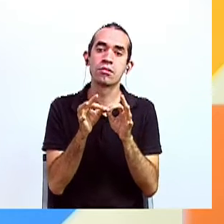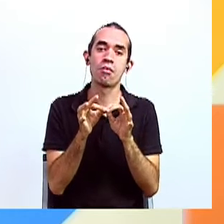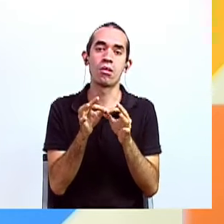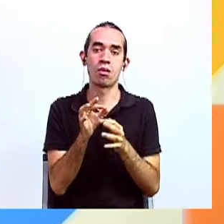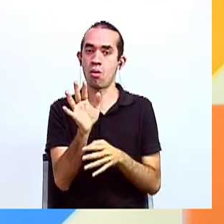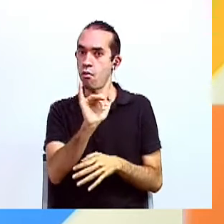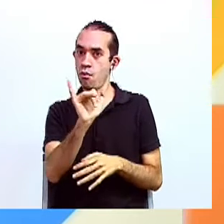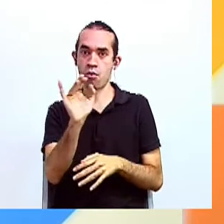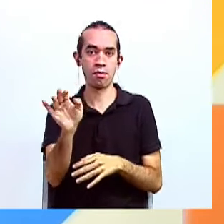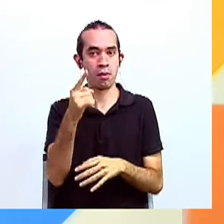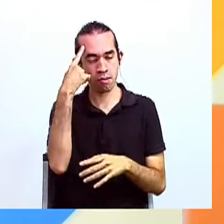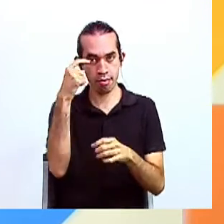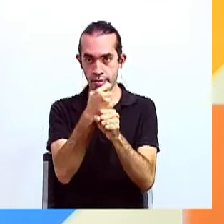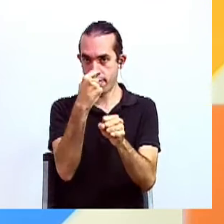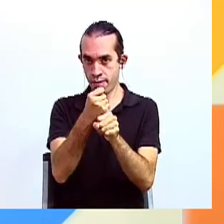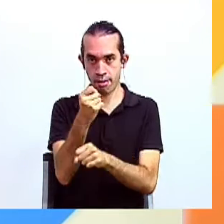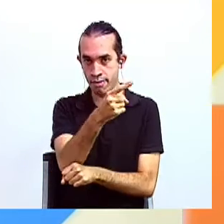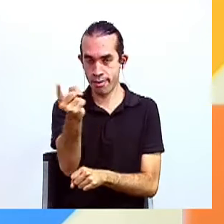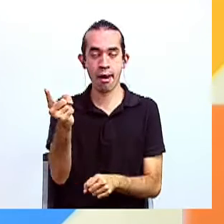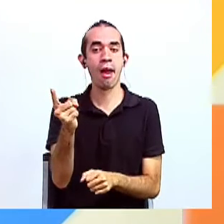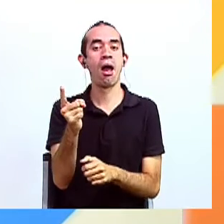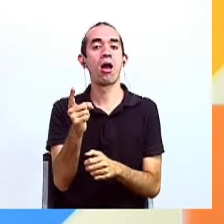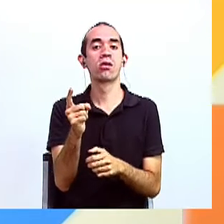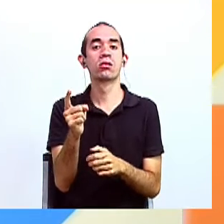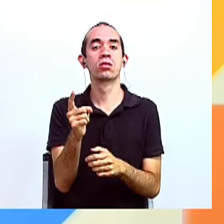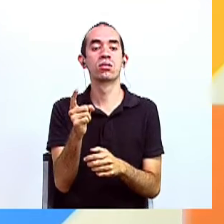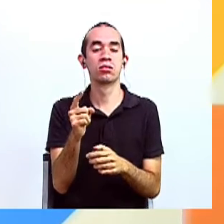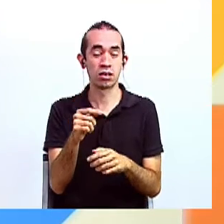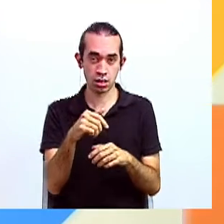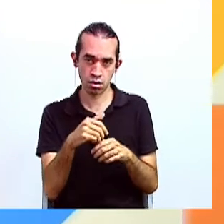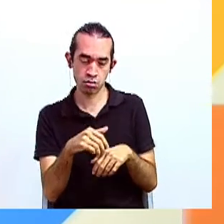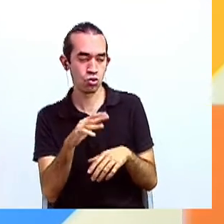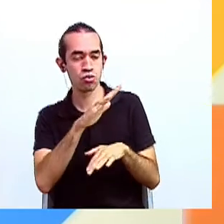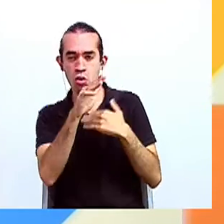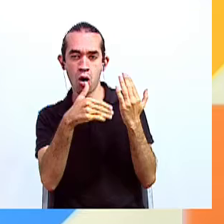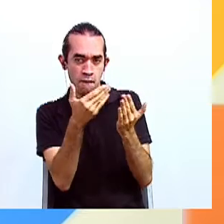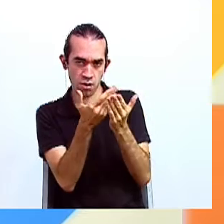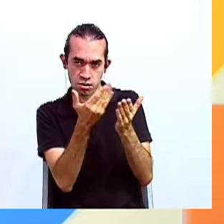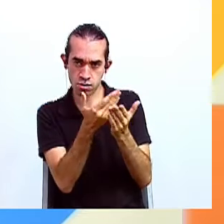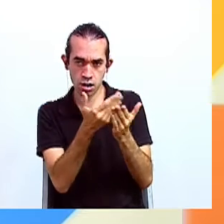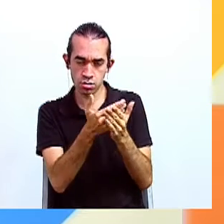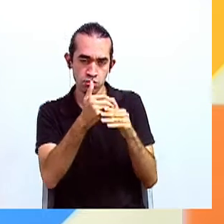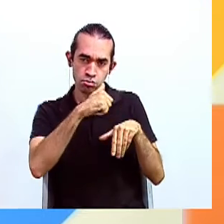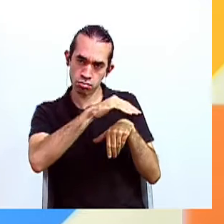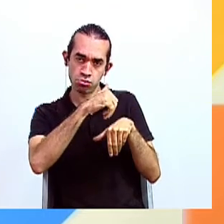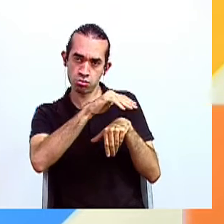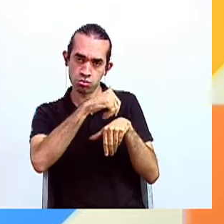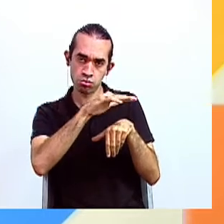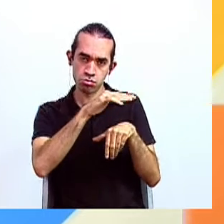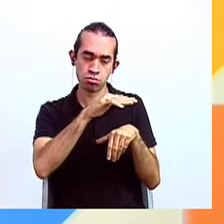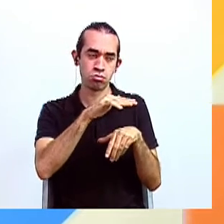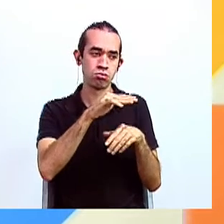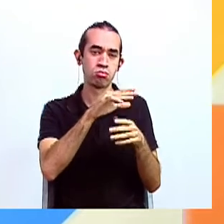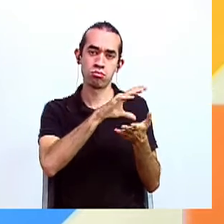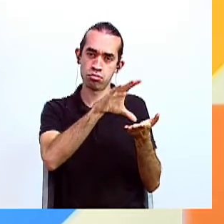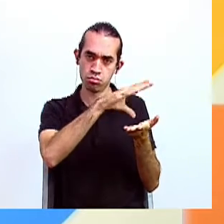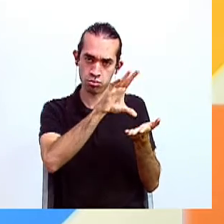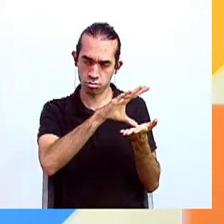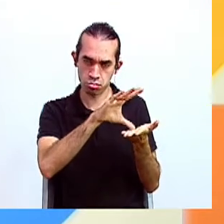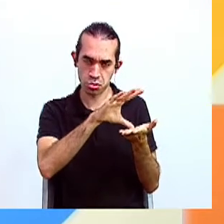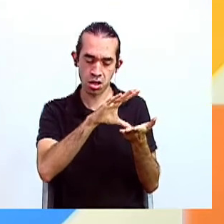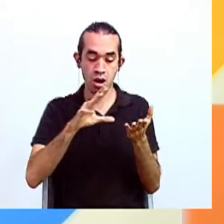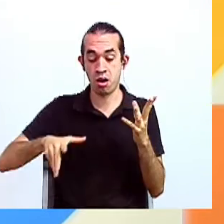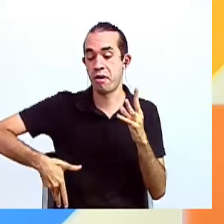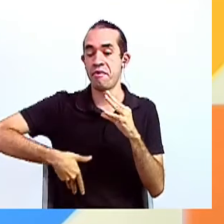de trabajo, con la cual ustedes complementarán todas las evidencias que están recibiendo en sus colegios.